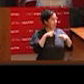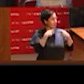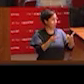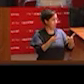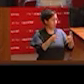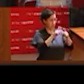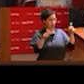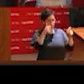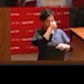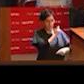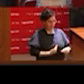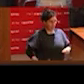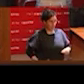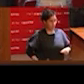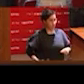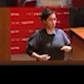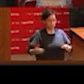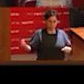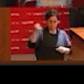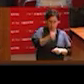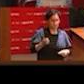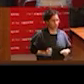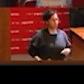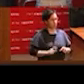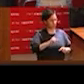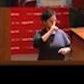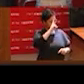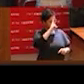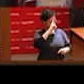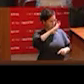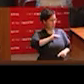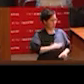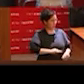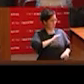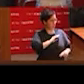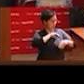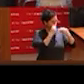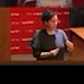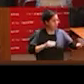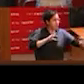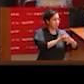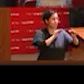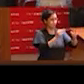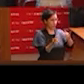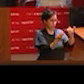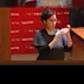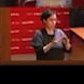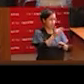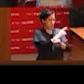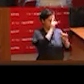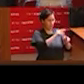eh responsable profesionales con talento acordes a sus necesidades a través de análisis